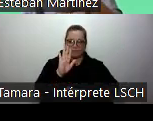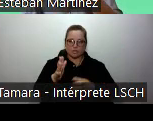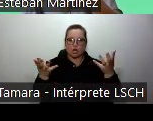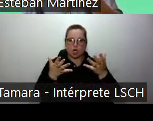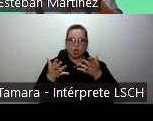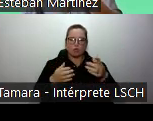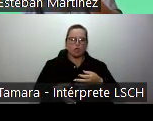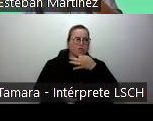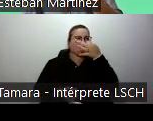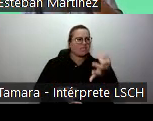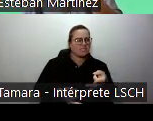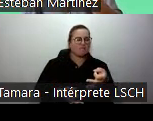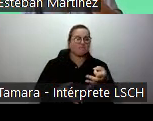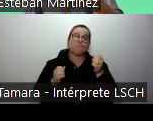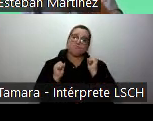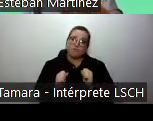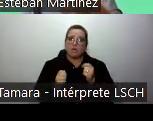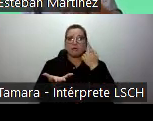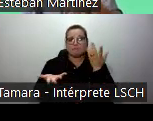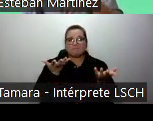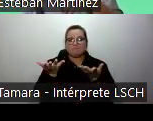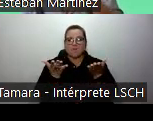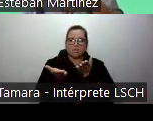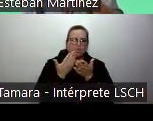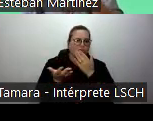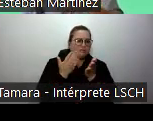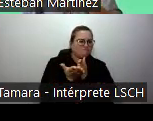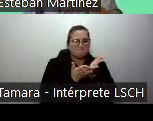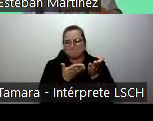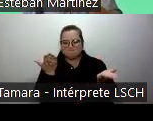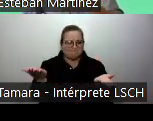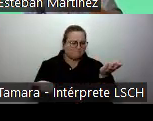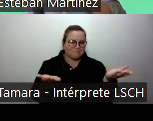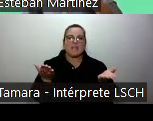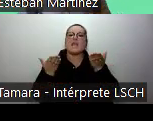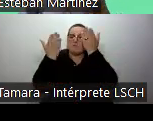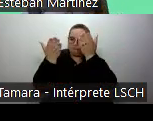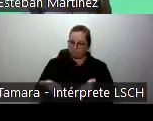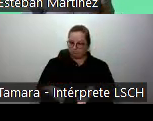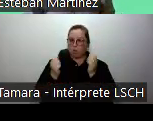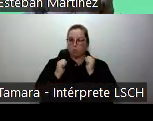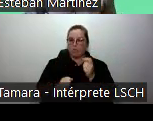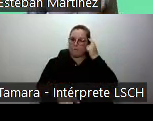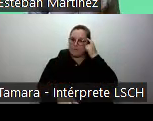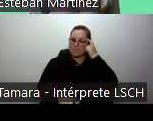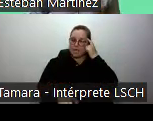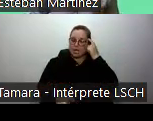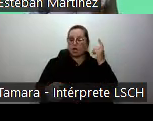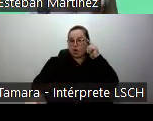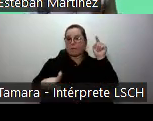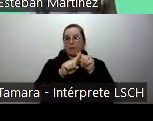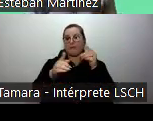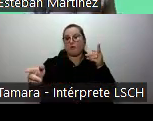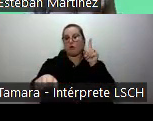plantean es como decir uno puede decir Bueno pero por dónde empiezo bueno tienes que empezar por acá puedes pensar en objetivos a corto plazo a